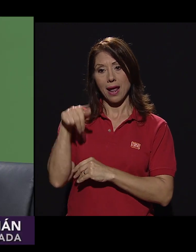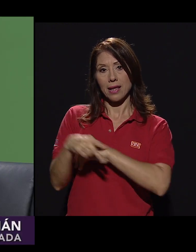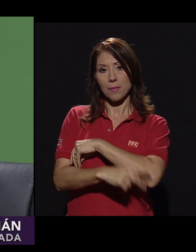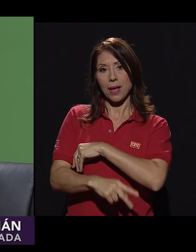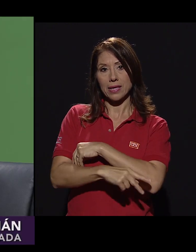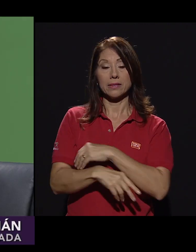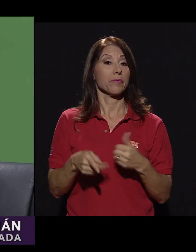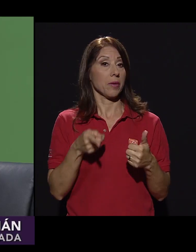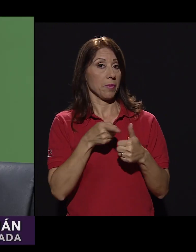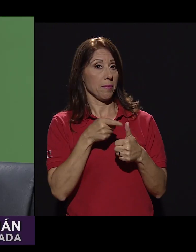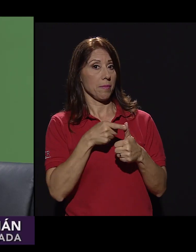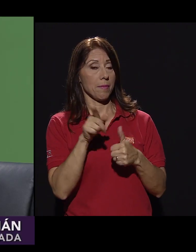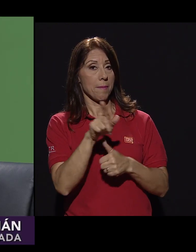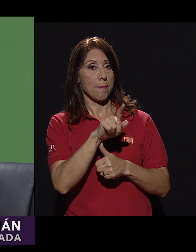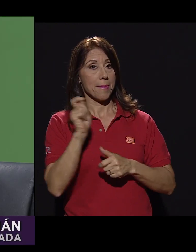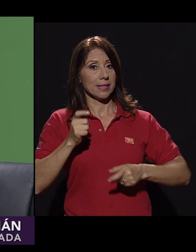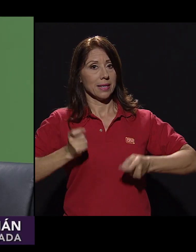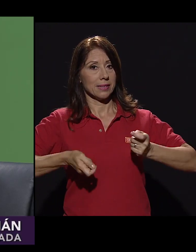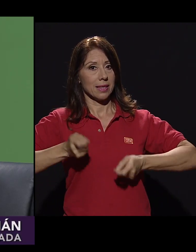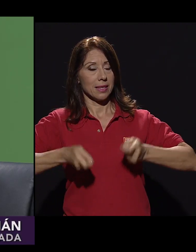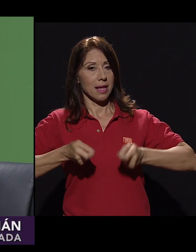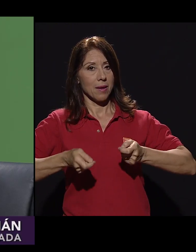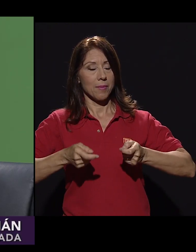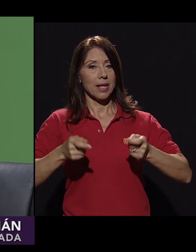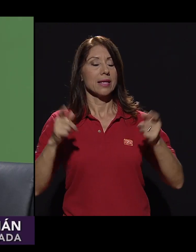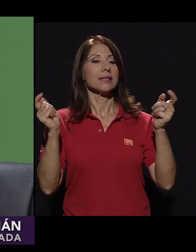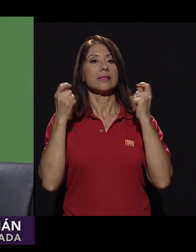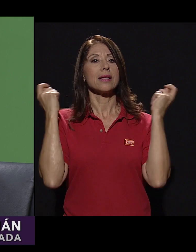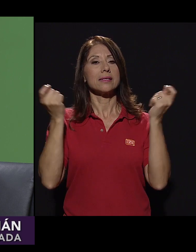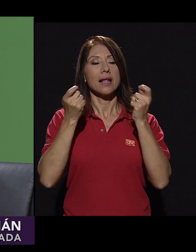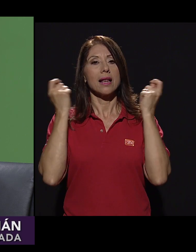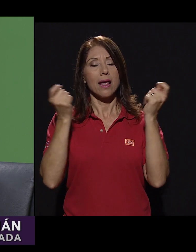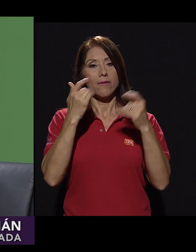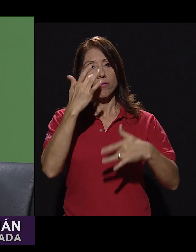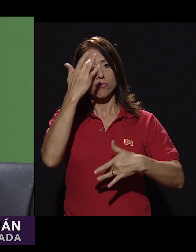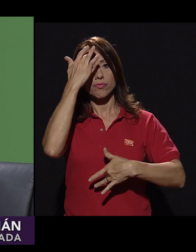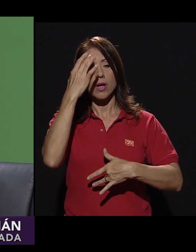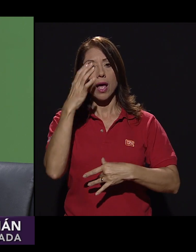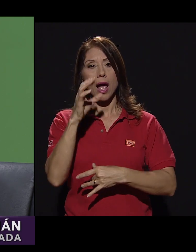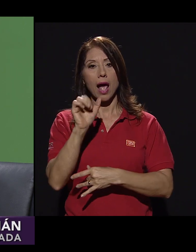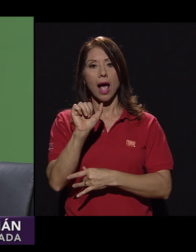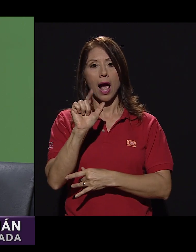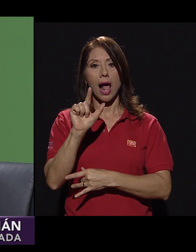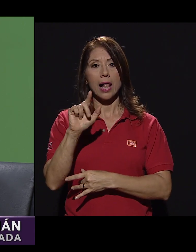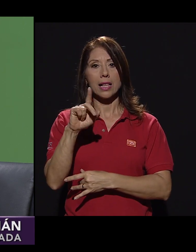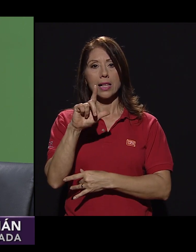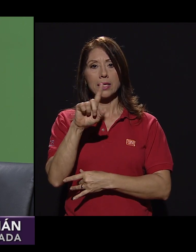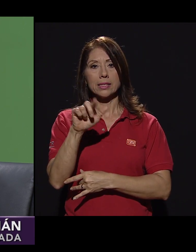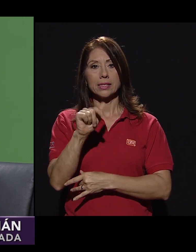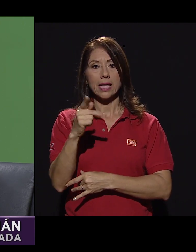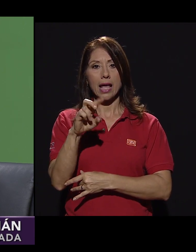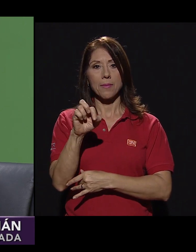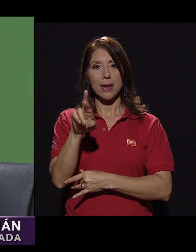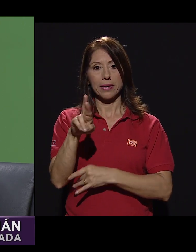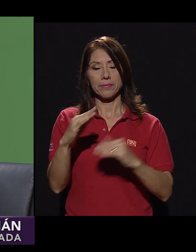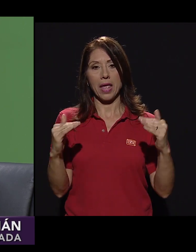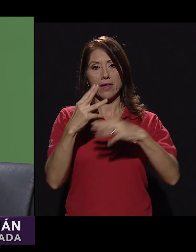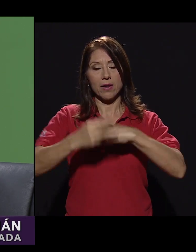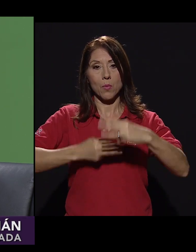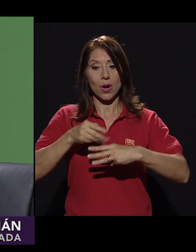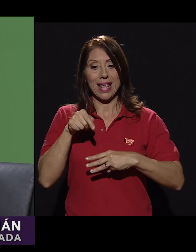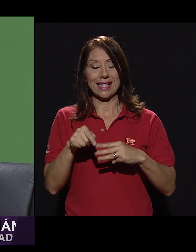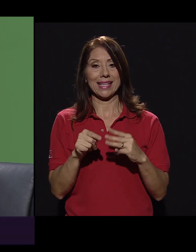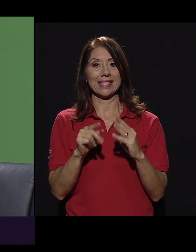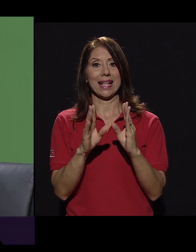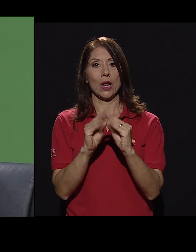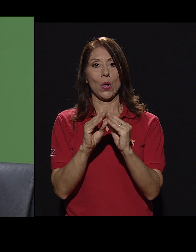primer término, en el mes de septiembre Es el mes de... se celebra el Alzheimer a nivel mundial Y este es el noveno